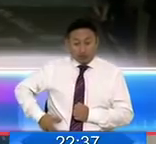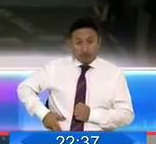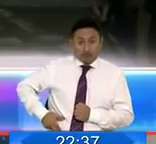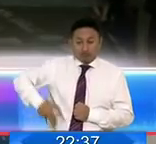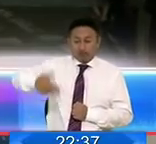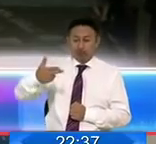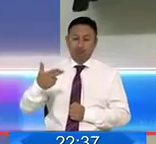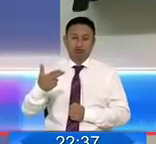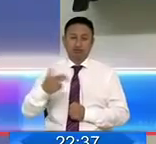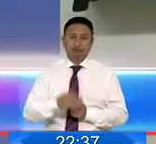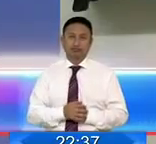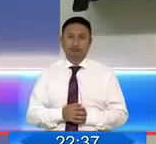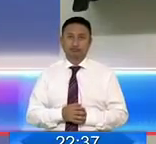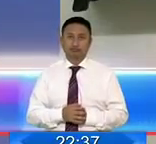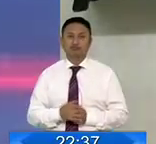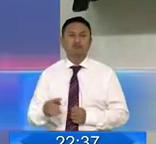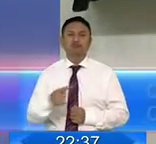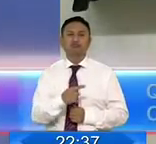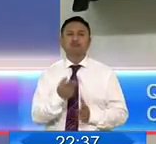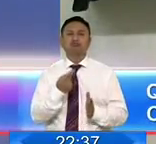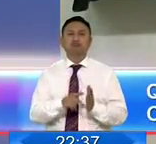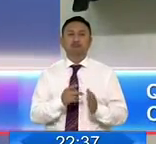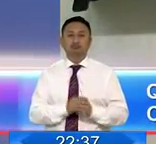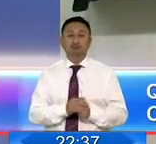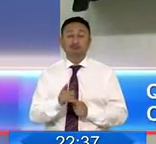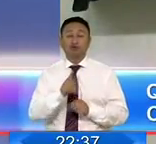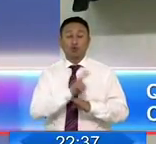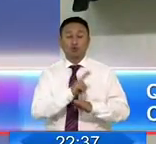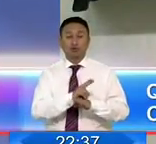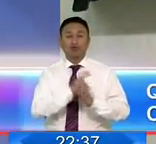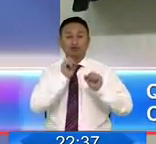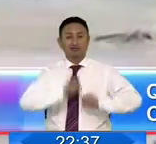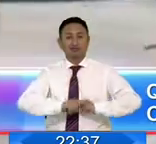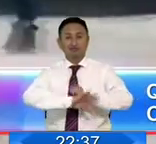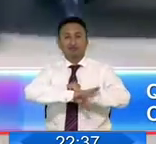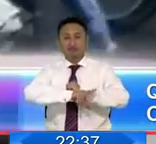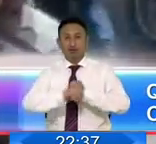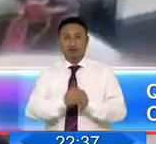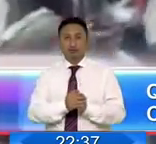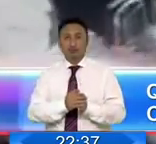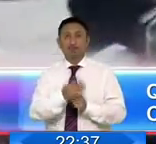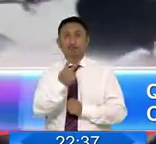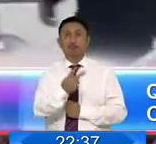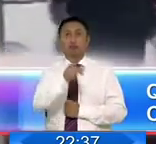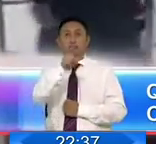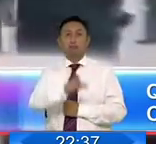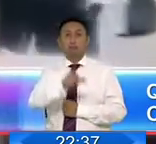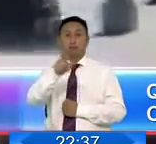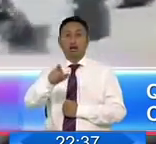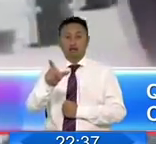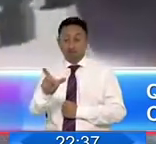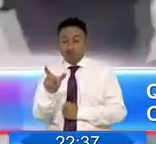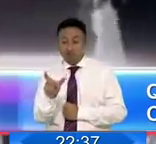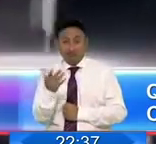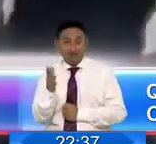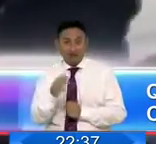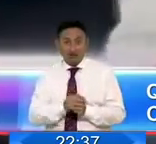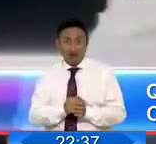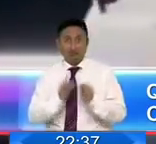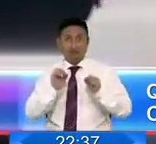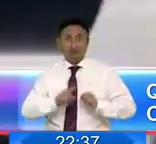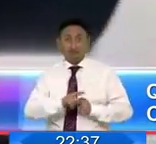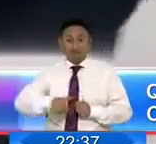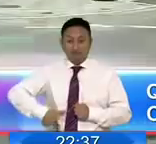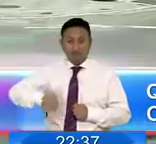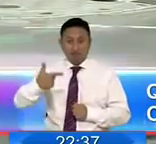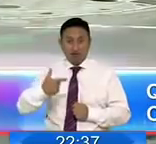arma de fuego. Todo apunta que era utilizada para cometer actos delictivos. Los dos sujetos incluso andaban sin documentos, pero sí con un arma de